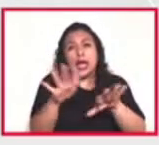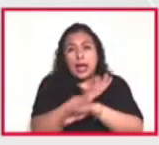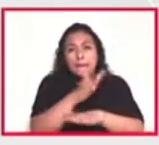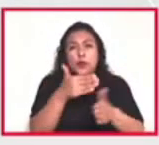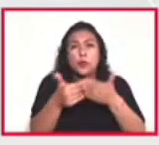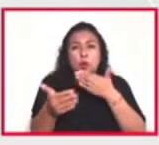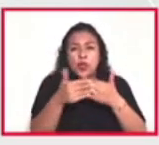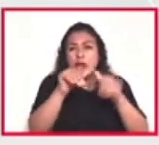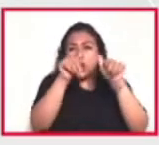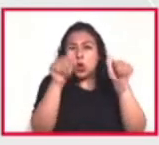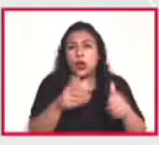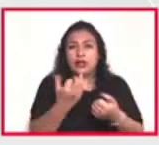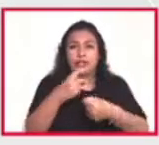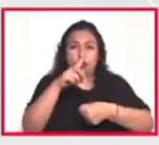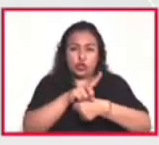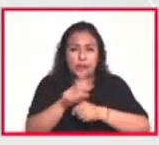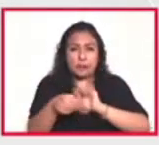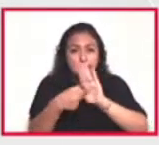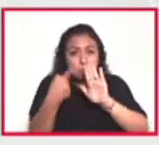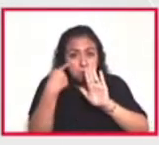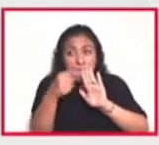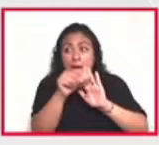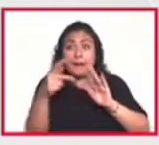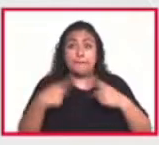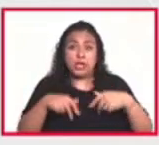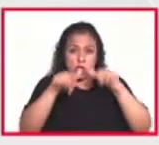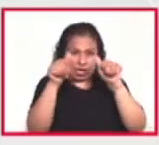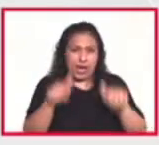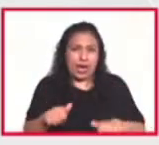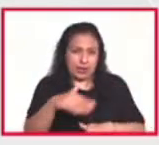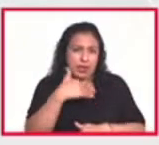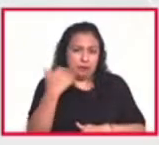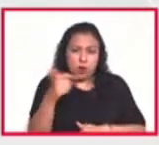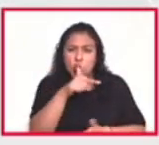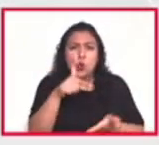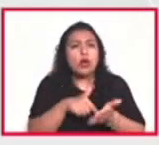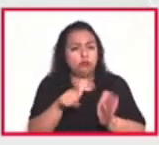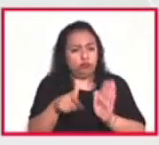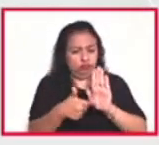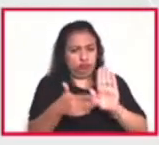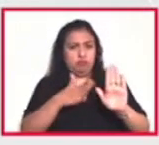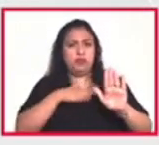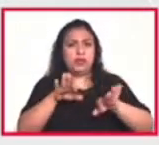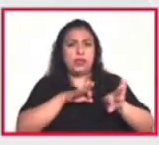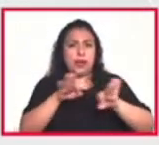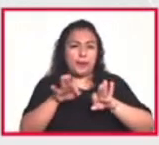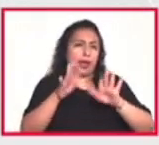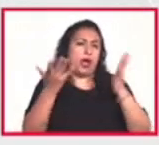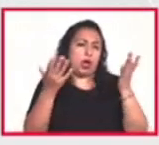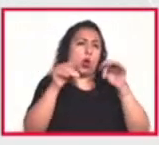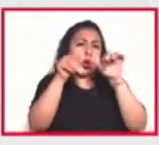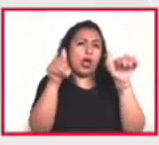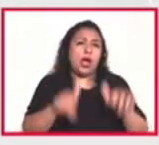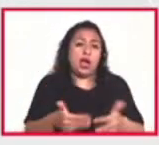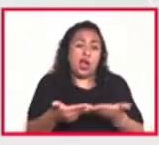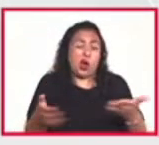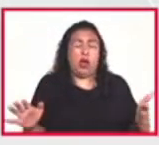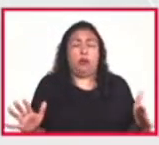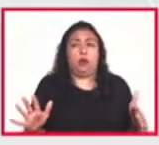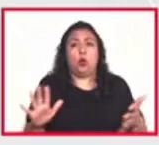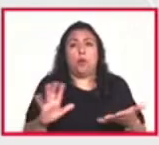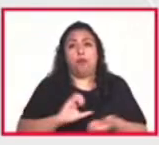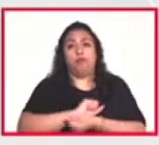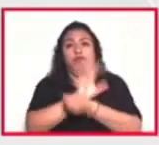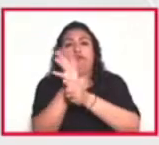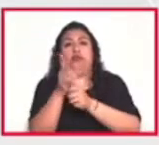en la sociedad y proporcionar a los artistas de Berlín un lugar para presentar su trabajo artístico en plena crisis, aunque se trate